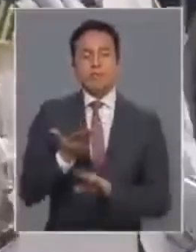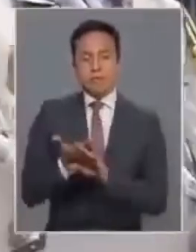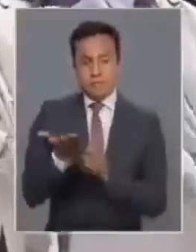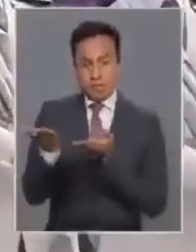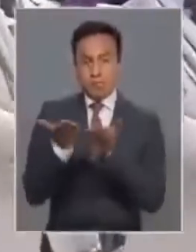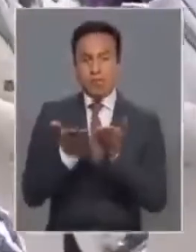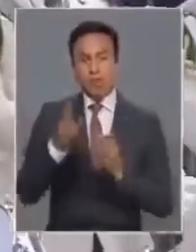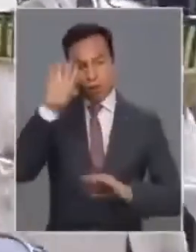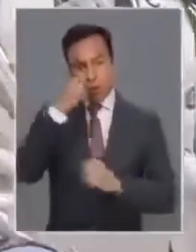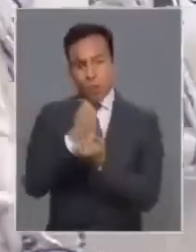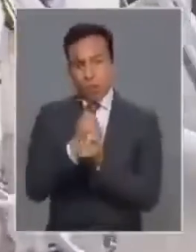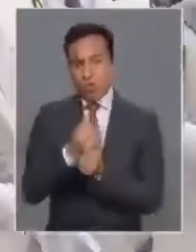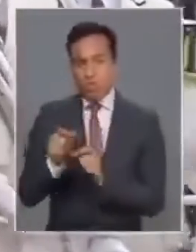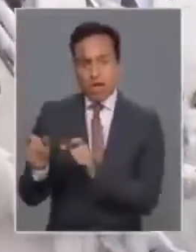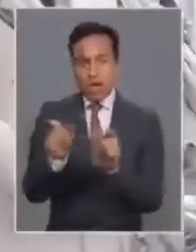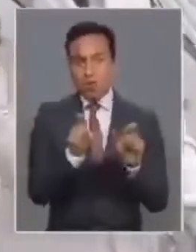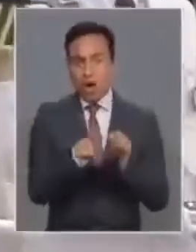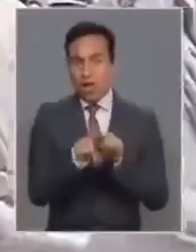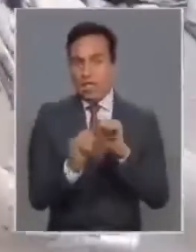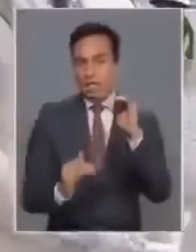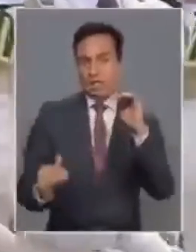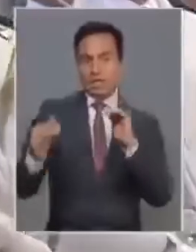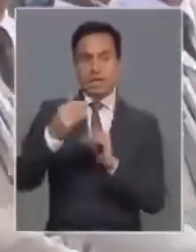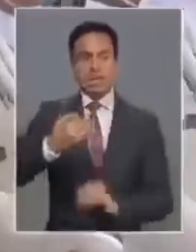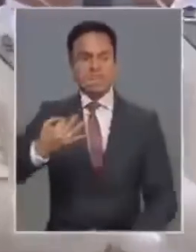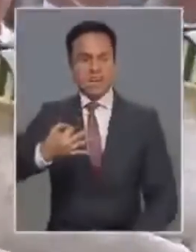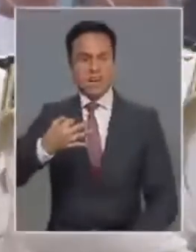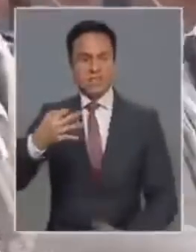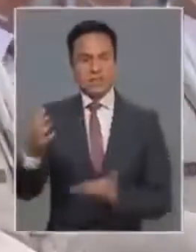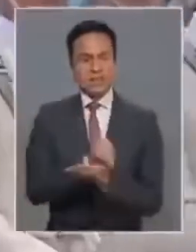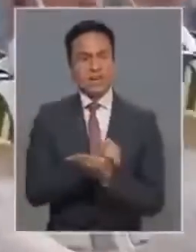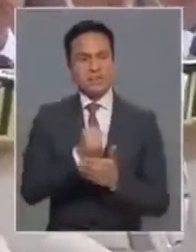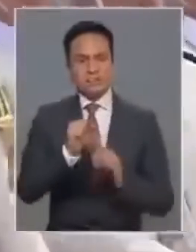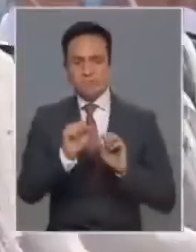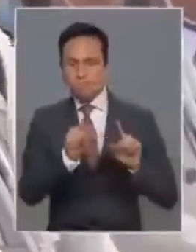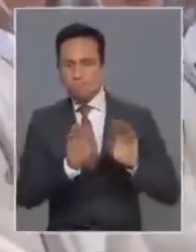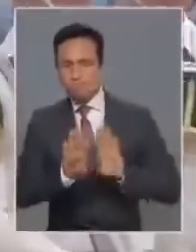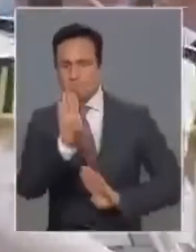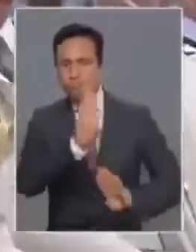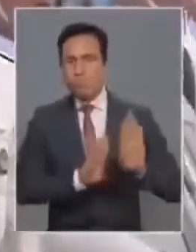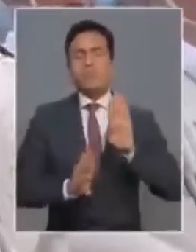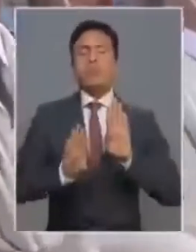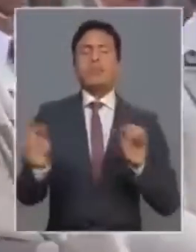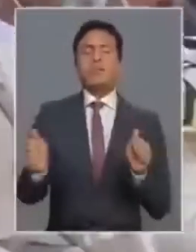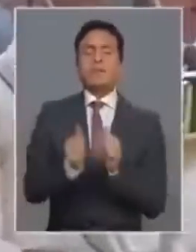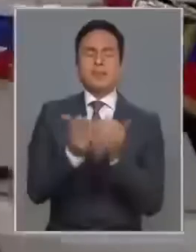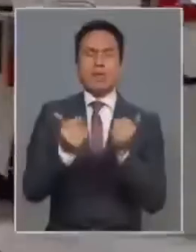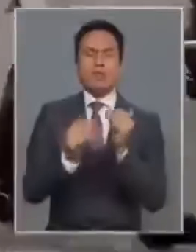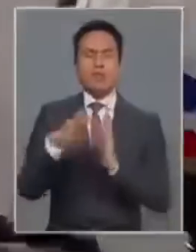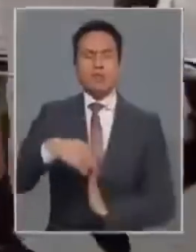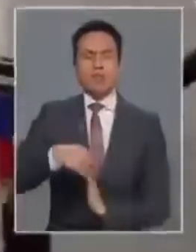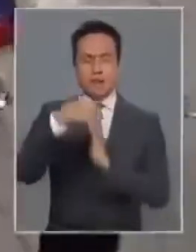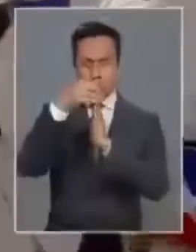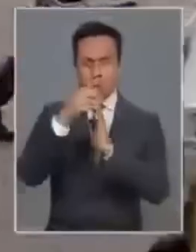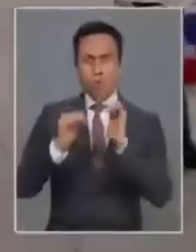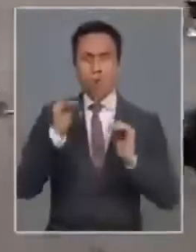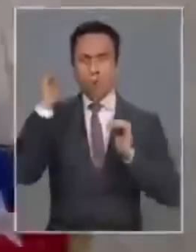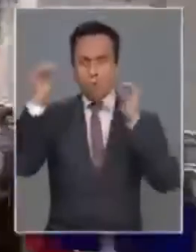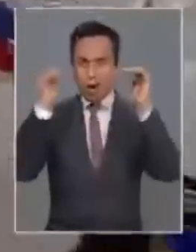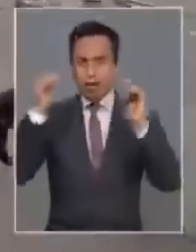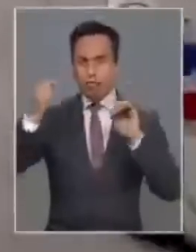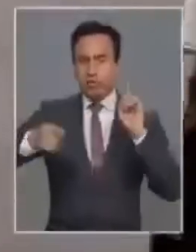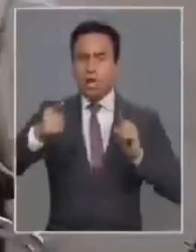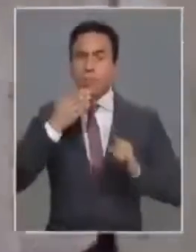servicios policiales con elevados niveles de eficacia y eficiencia, junto con el necesario liderazgo de los mandos y